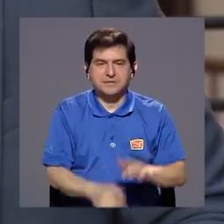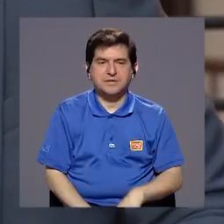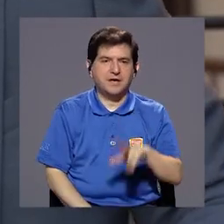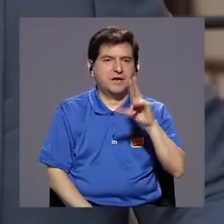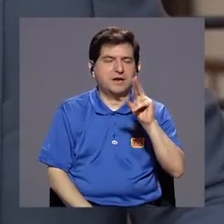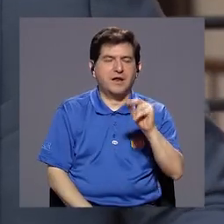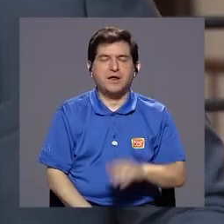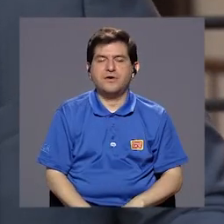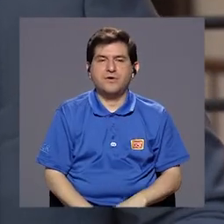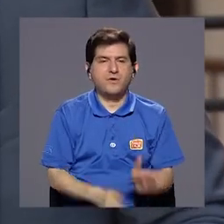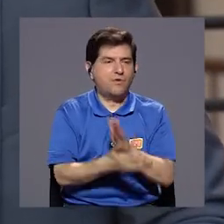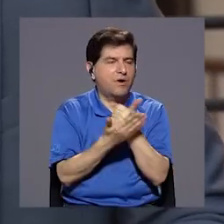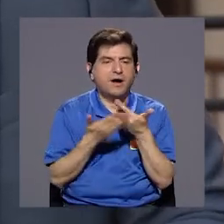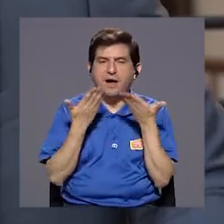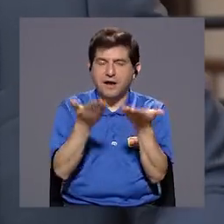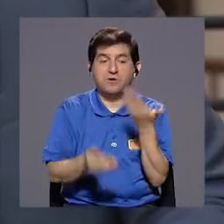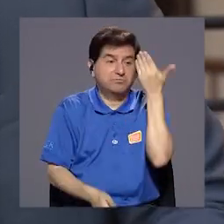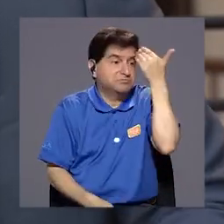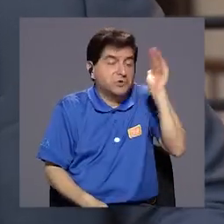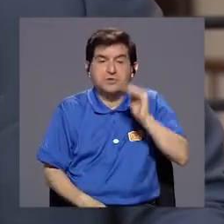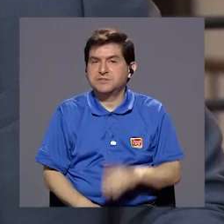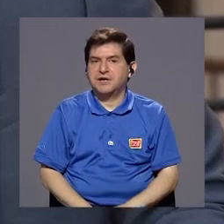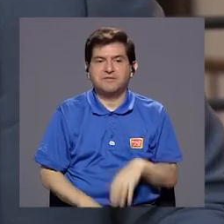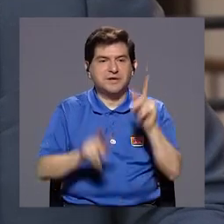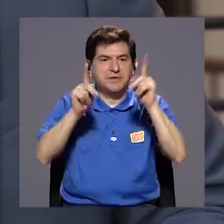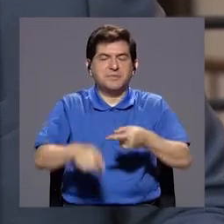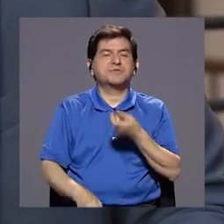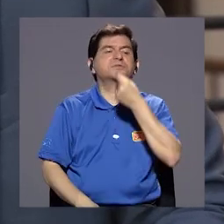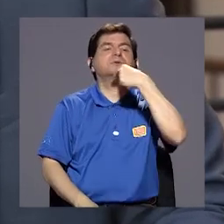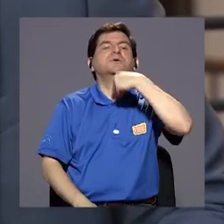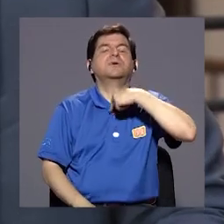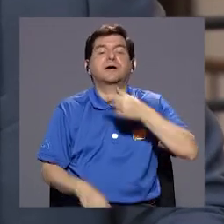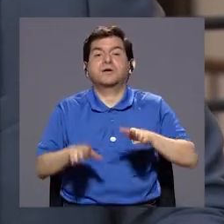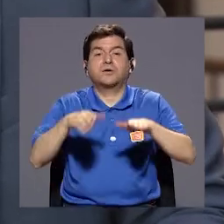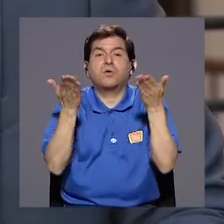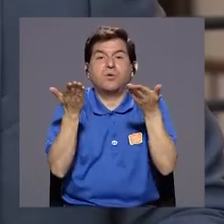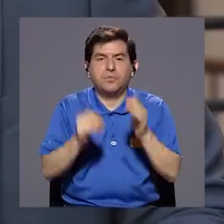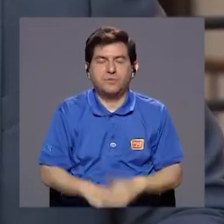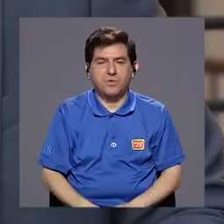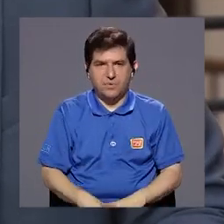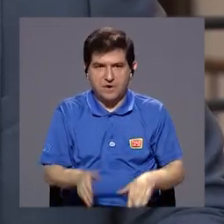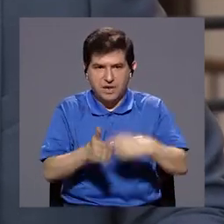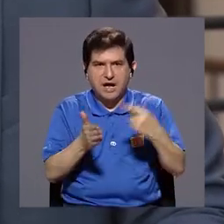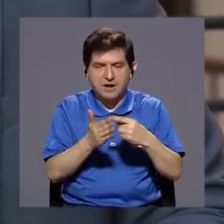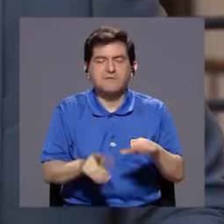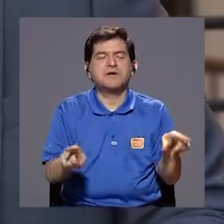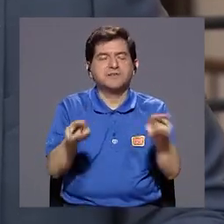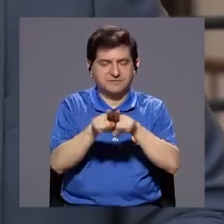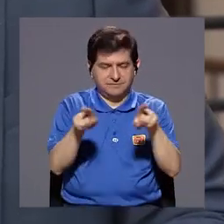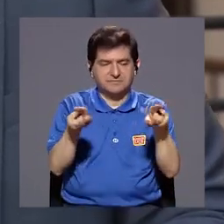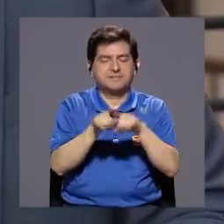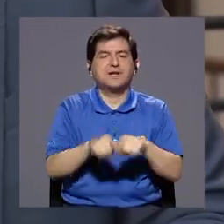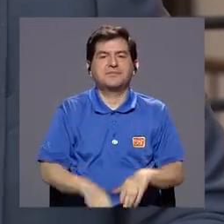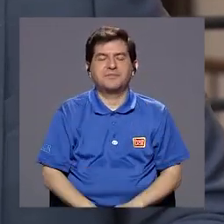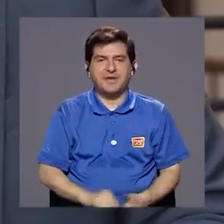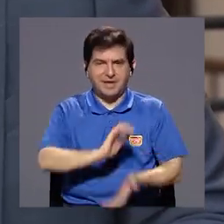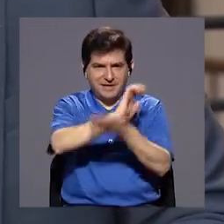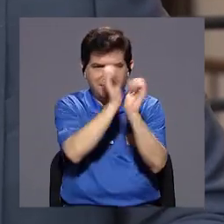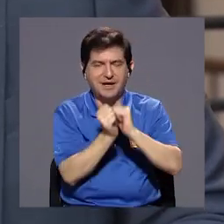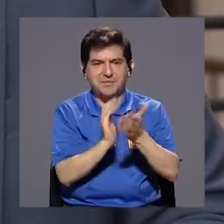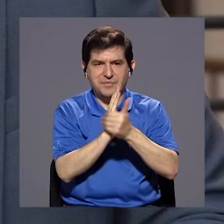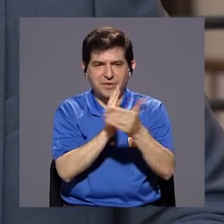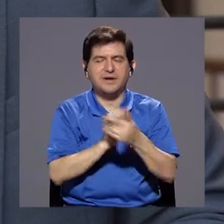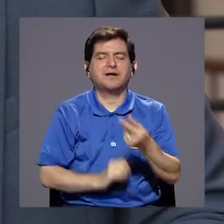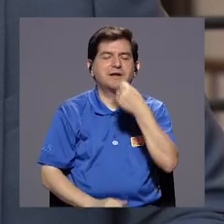no hay que darle ninguna sustancia, porque no sabemos cómo está la capacidad para tragar de esa persona, porque algunos eventos vasculares también pueden generar alteración